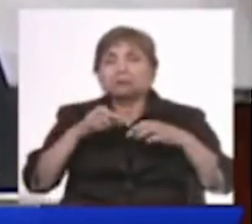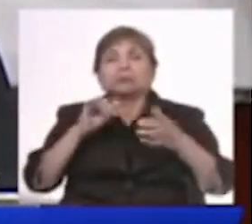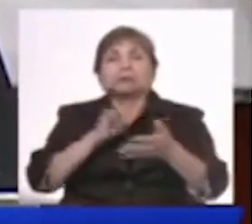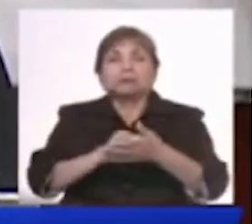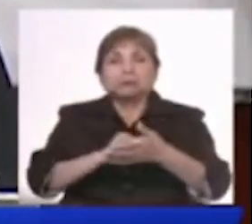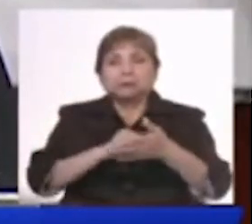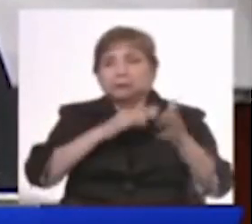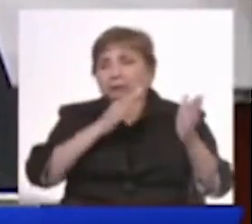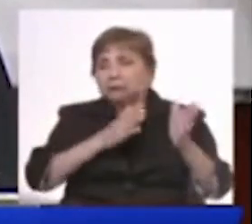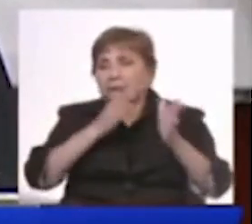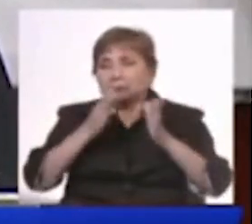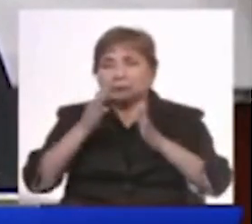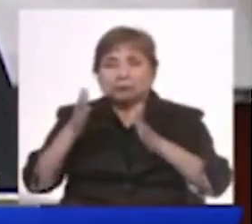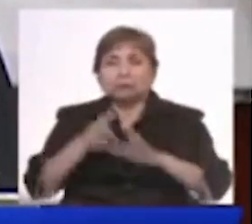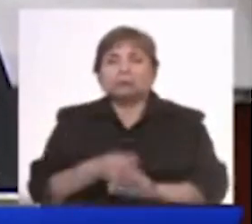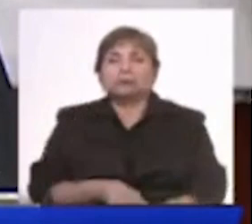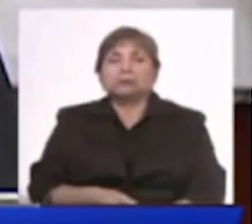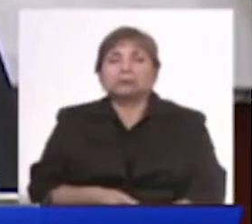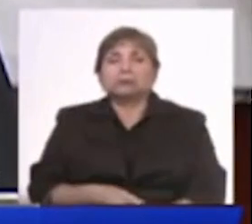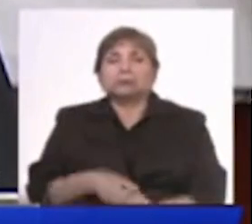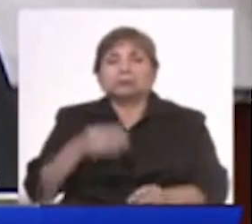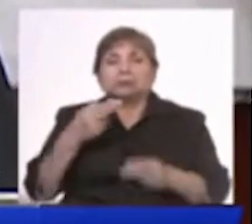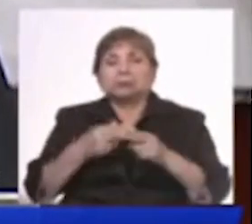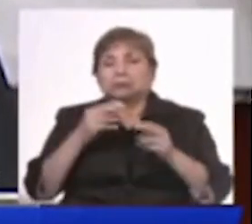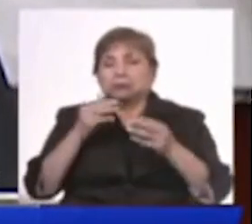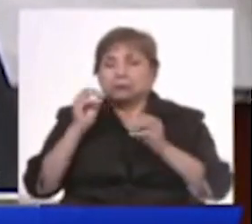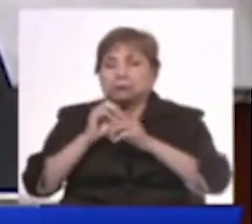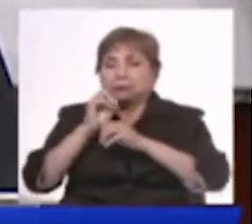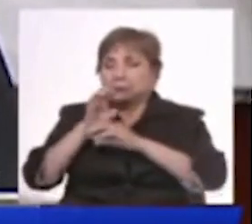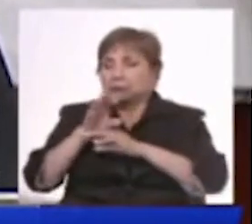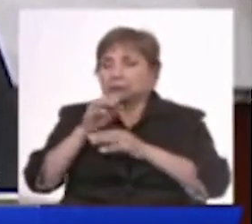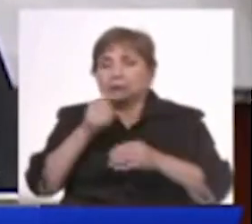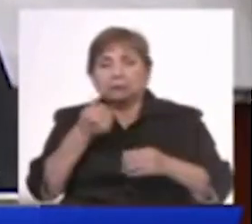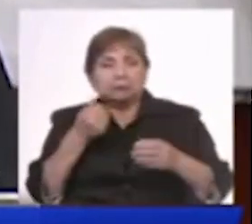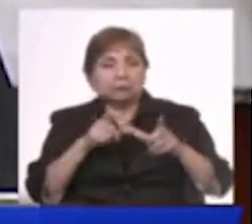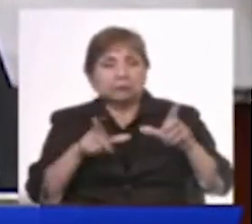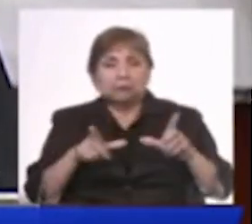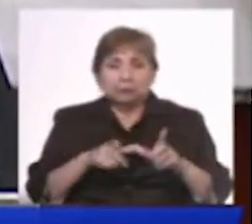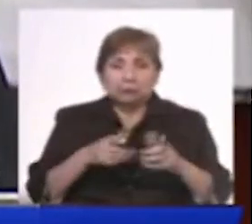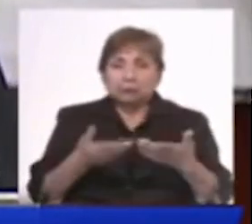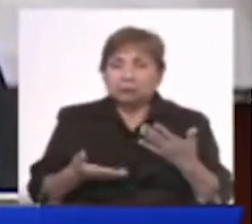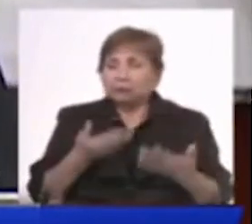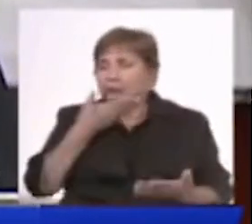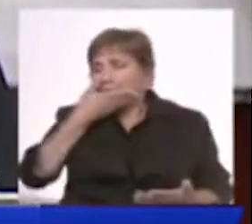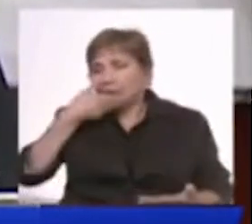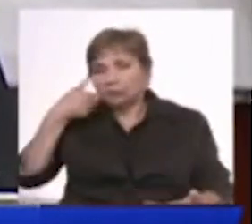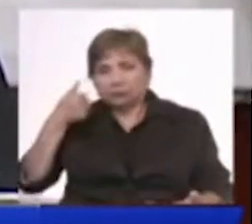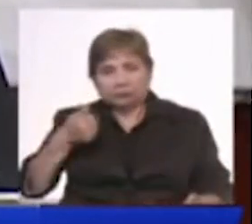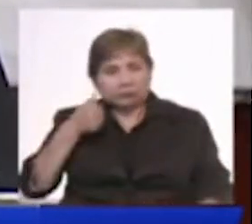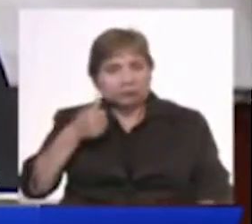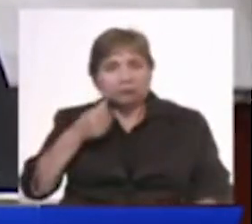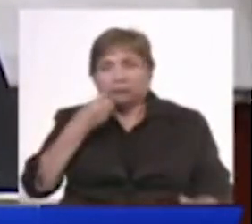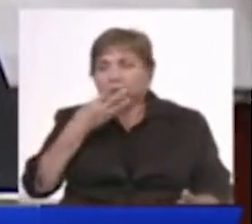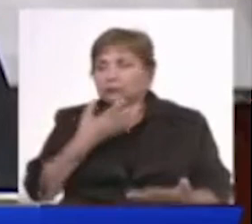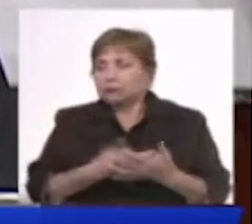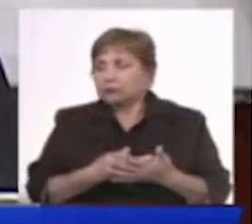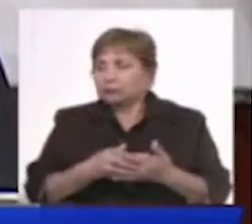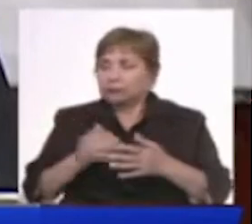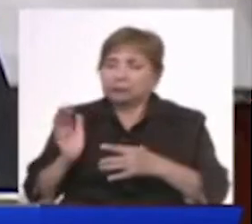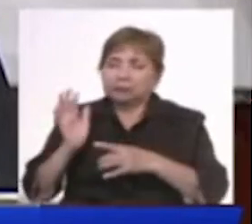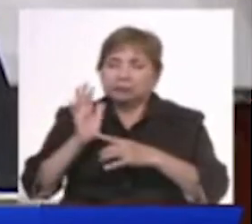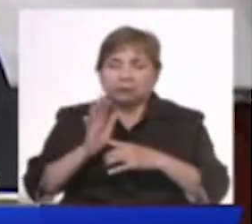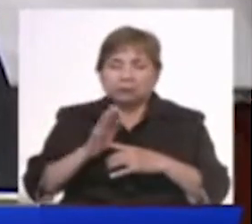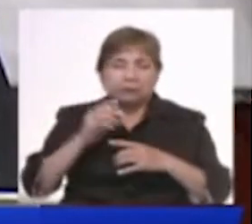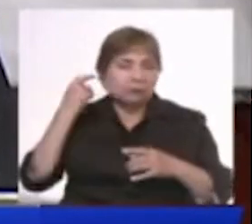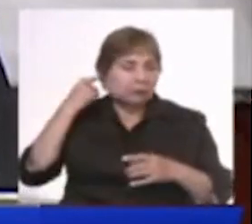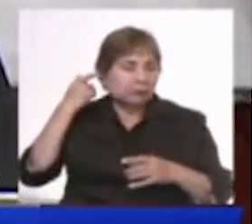pasar rotulaciones del nombre y otros mensajes en las pantallas. Hay una mejor calidad de las presentaciones